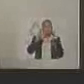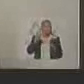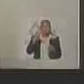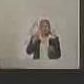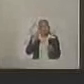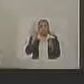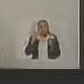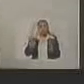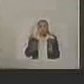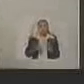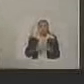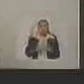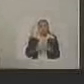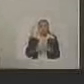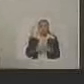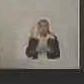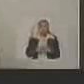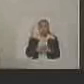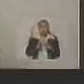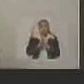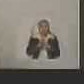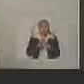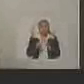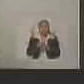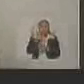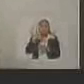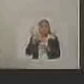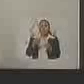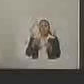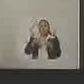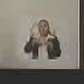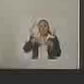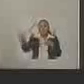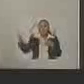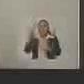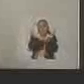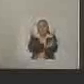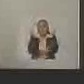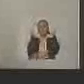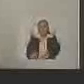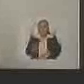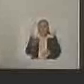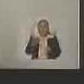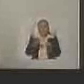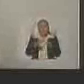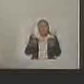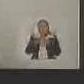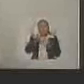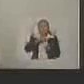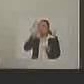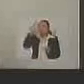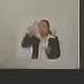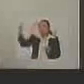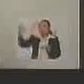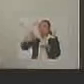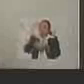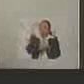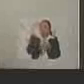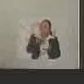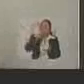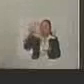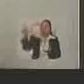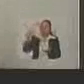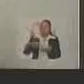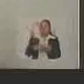eso, nuevamente repito, abrir la delegación es un punto muy importante para que tú te acerques y denuncies. Porque aunque